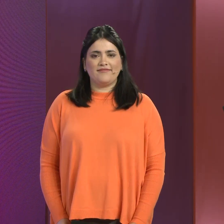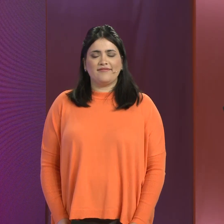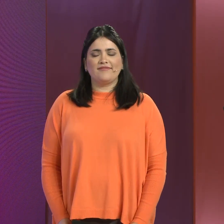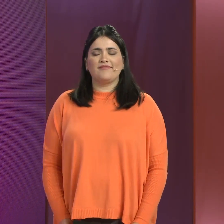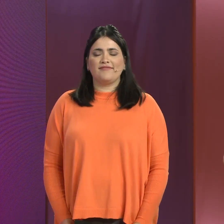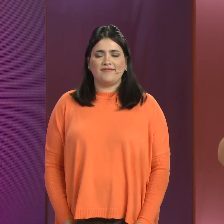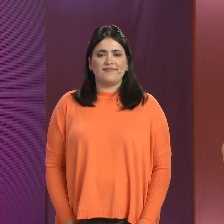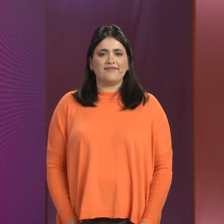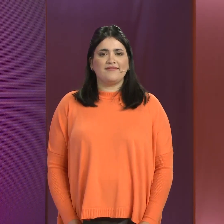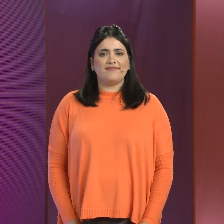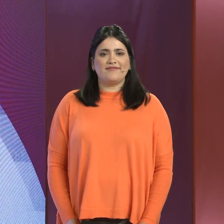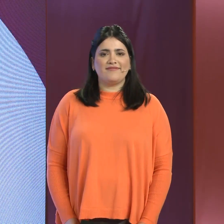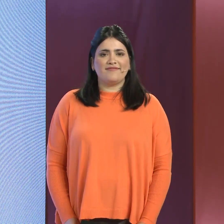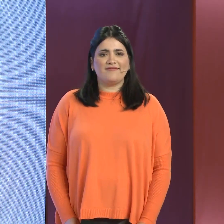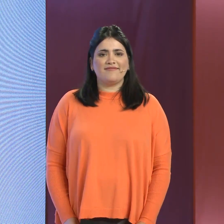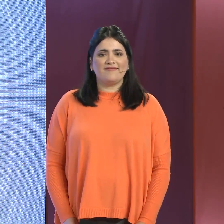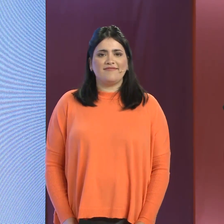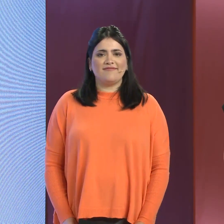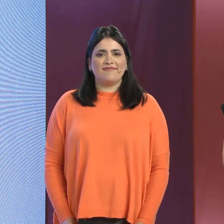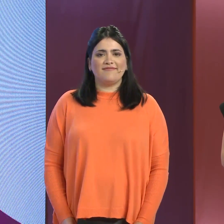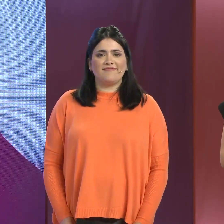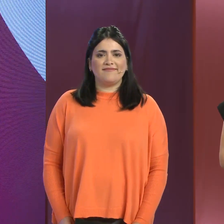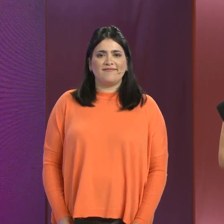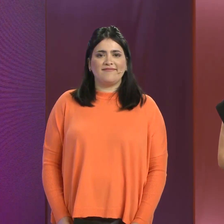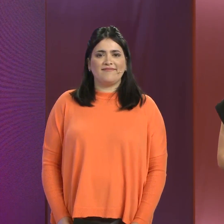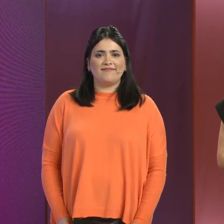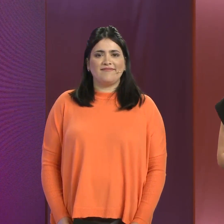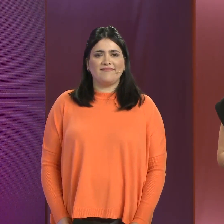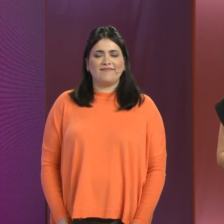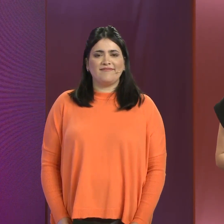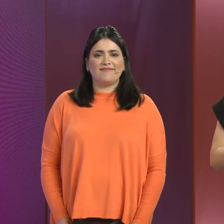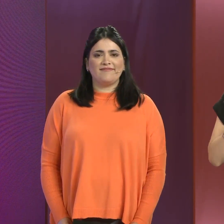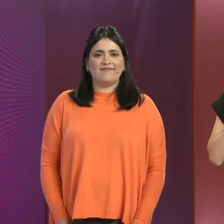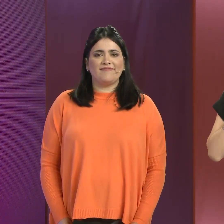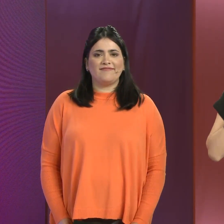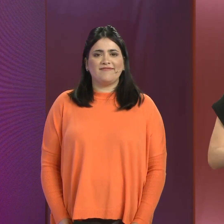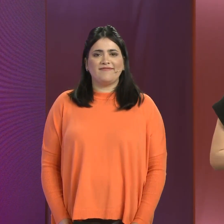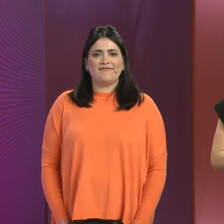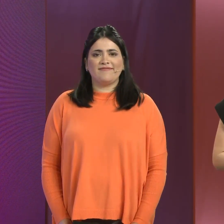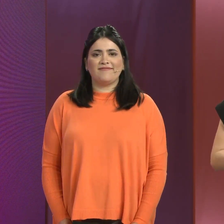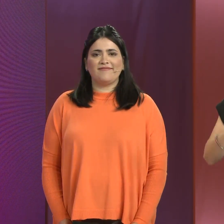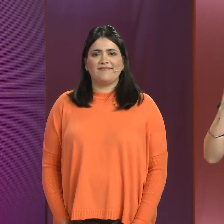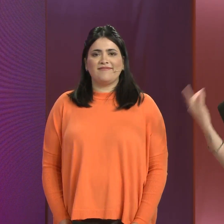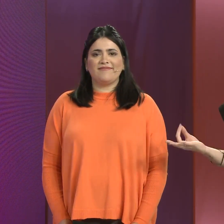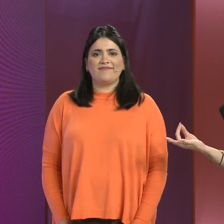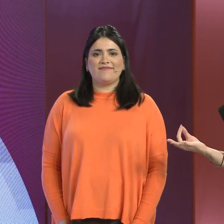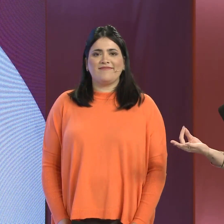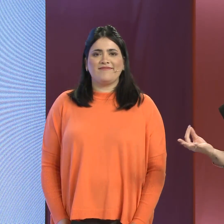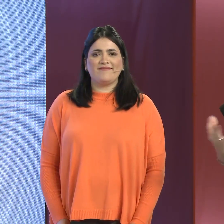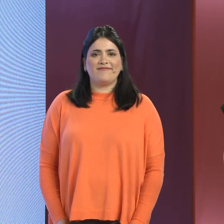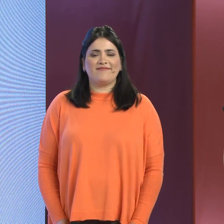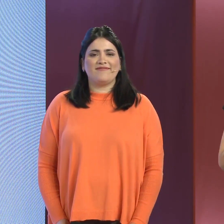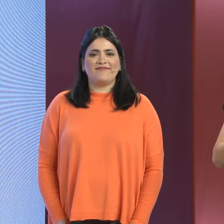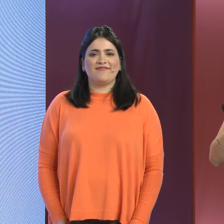Continuamos en San Juan en Vivo y como todos los martes ya estamos con uno de nuestros columnistas porque vamos a hablar de política internacional y si hablamos de